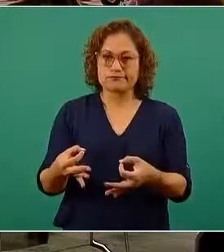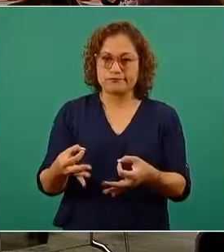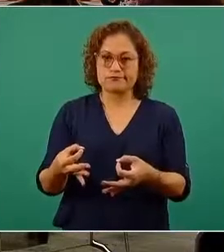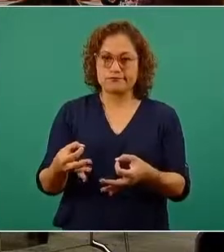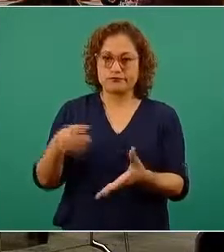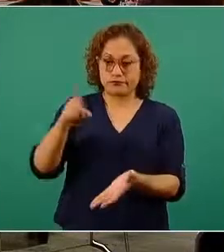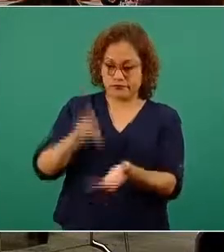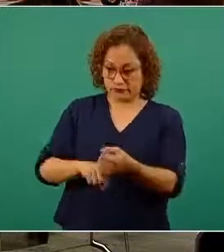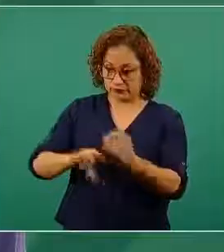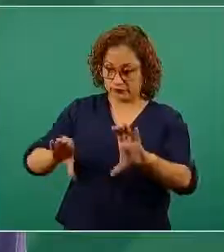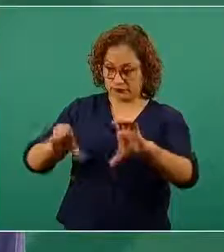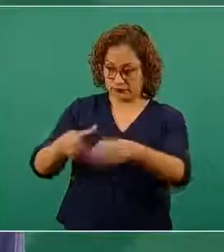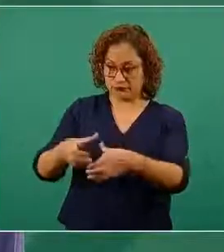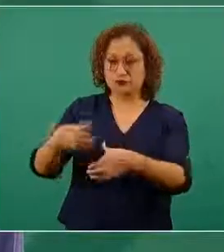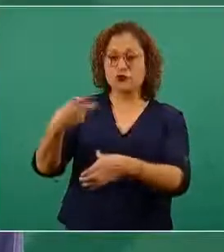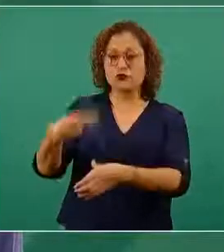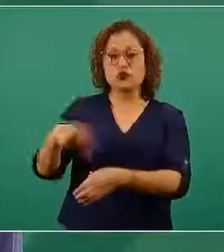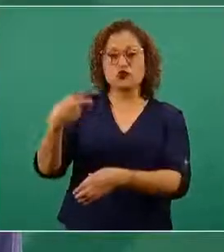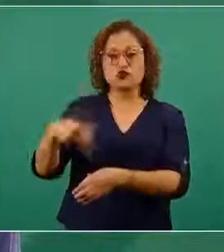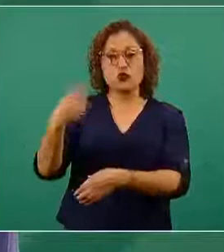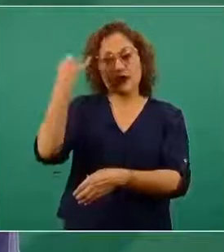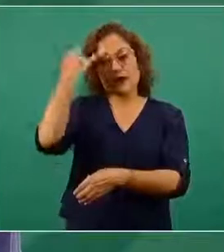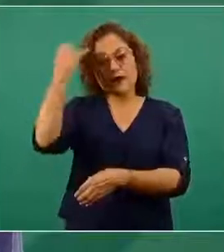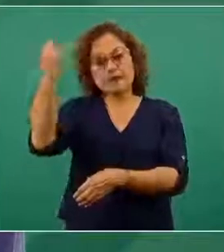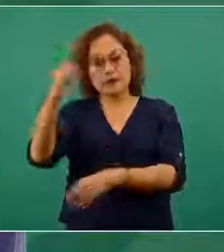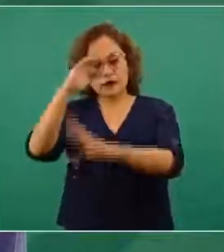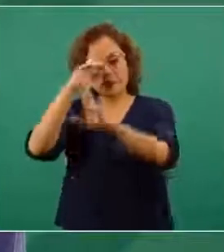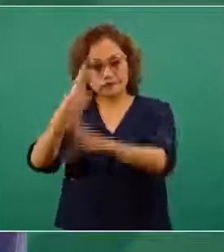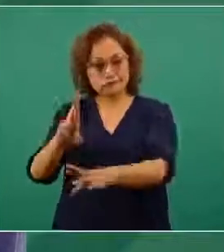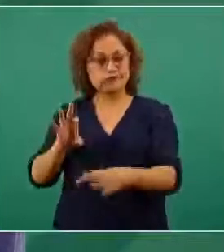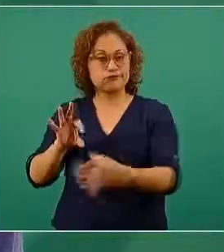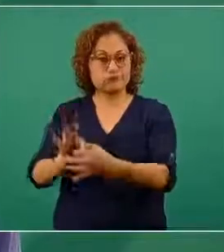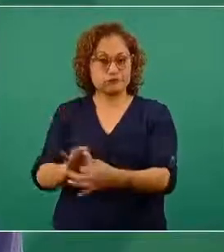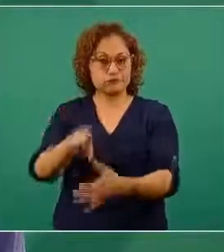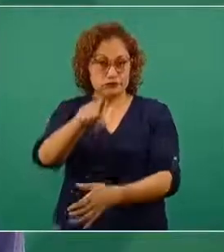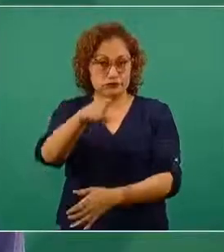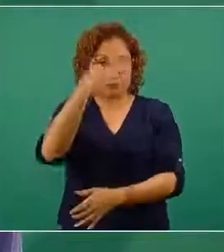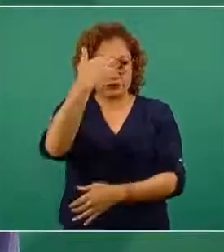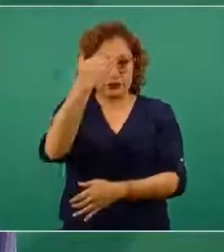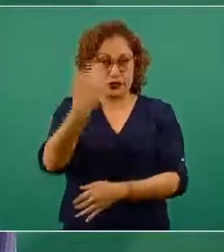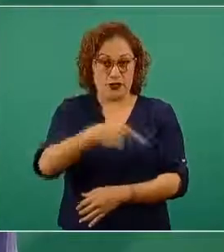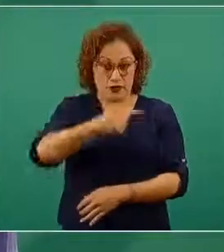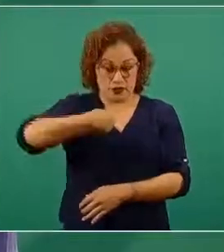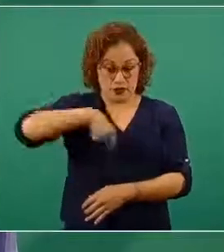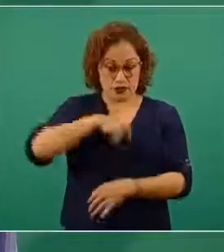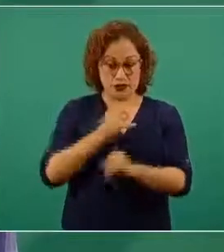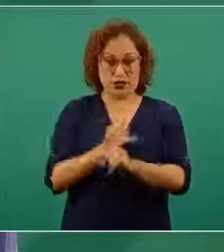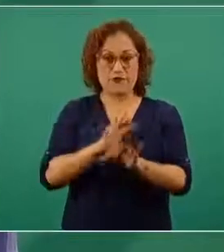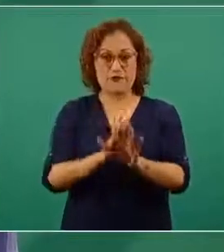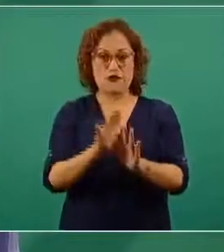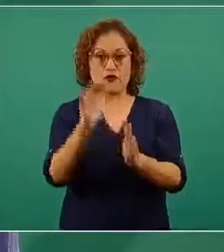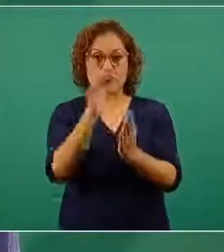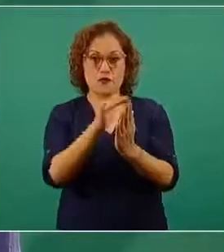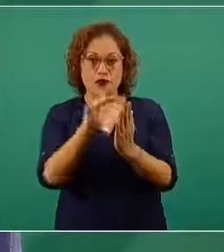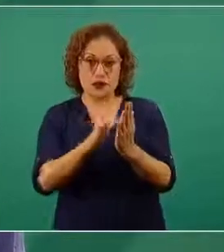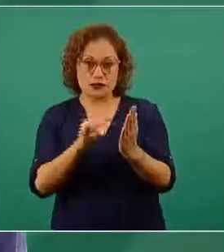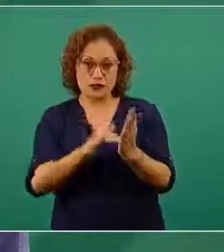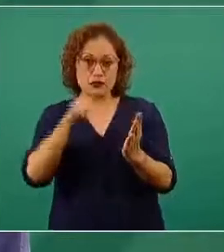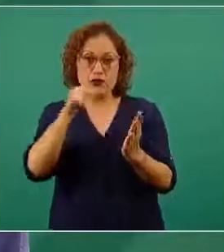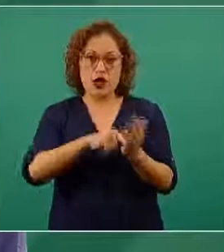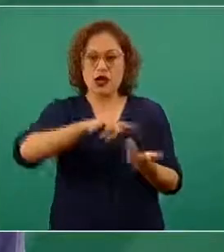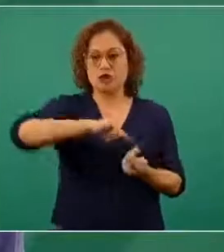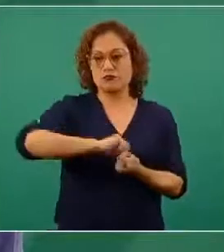de esas comunidades. Recordar que nuestros documentos son traducidos precisamente a estas lenguas